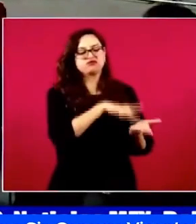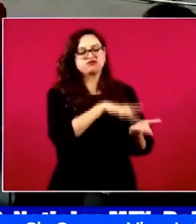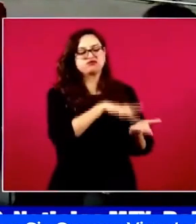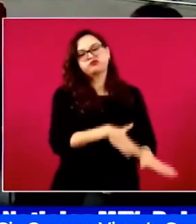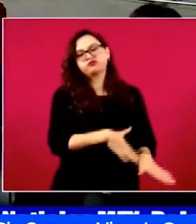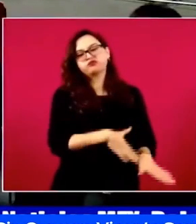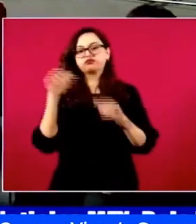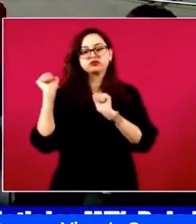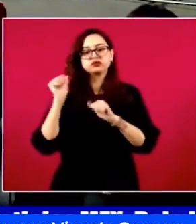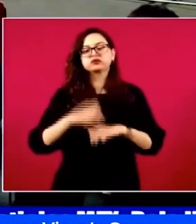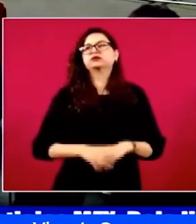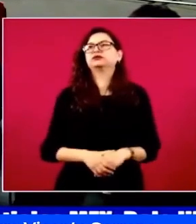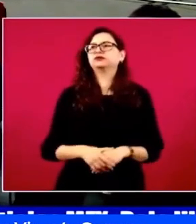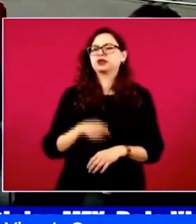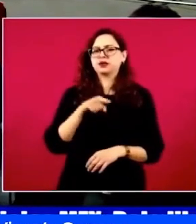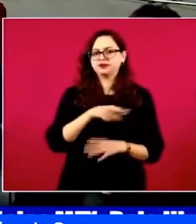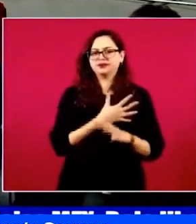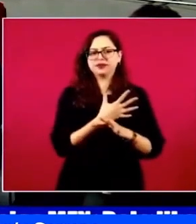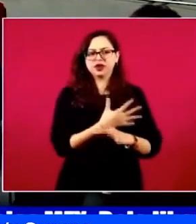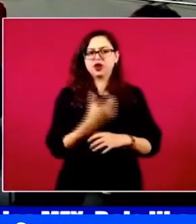Esto fue como a finales del 20.